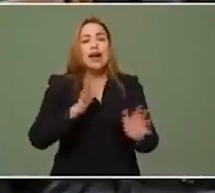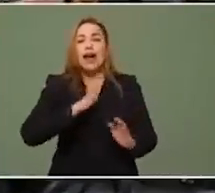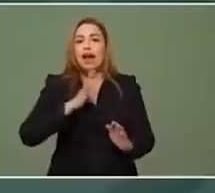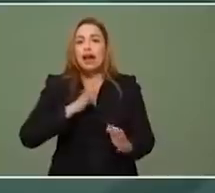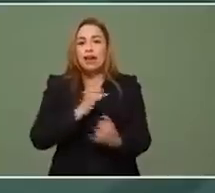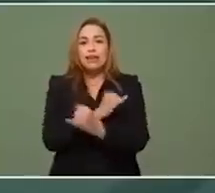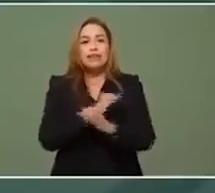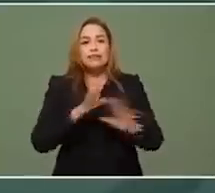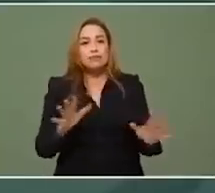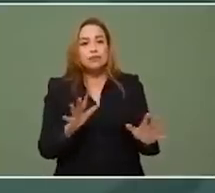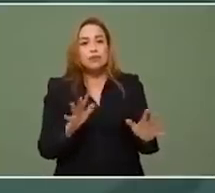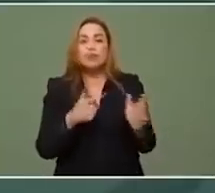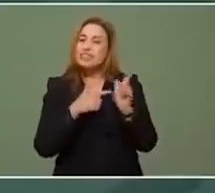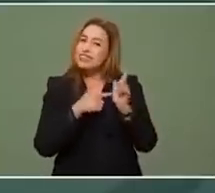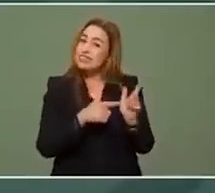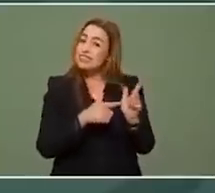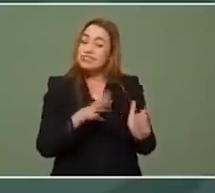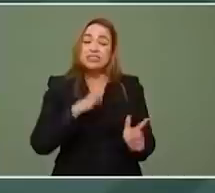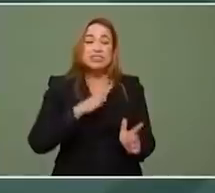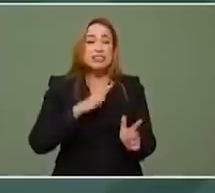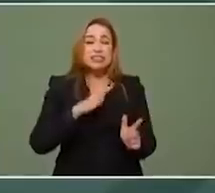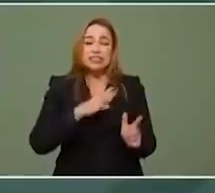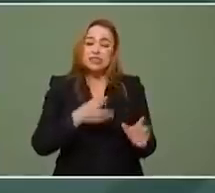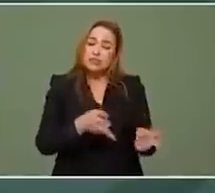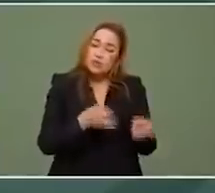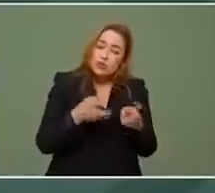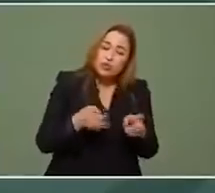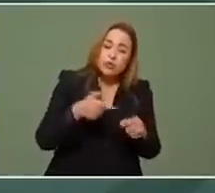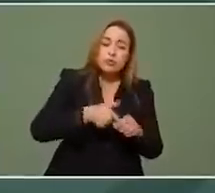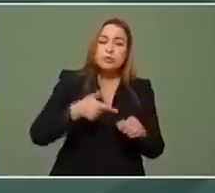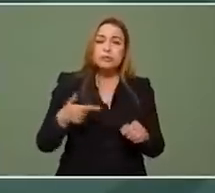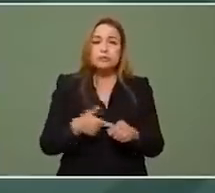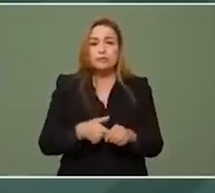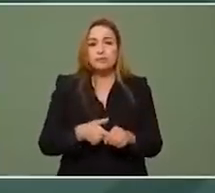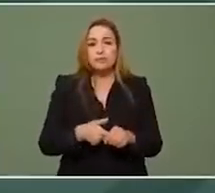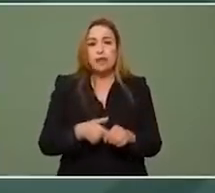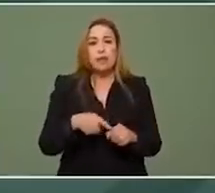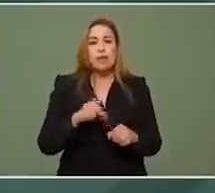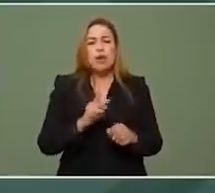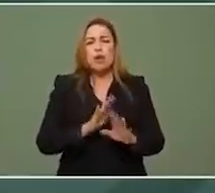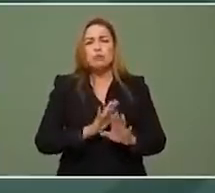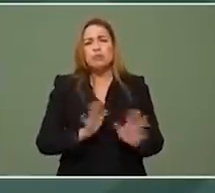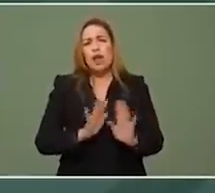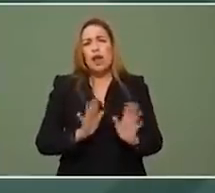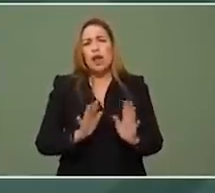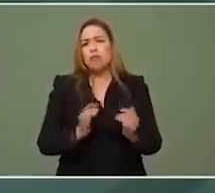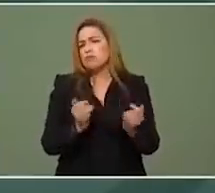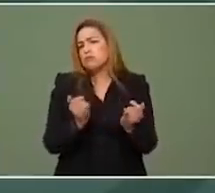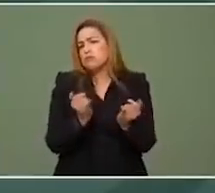el robo de combustible pero ya no igual